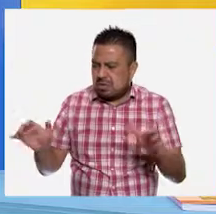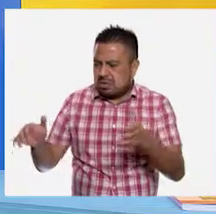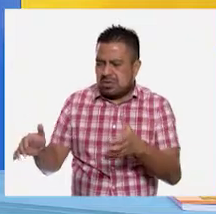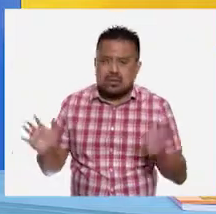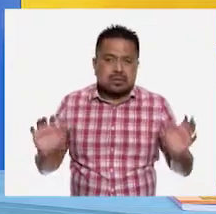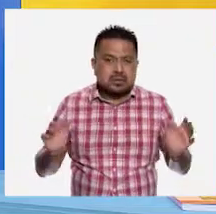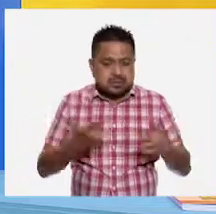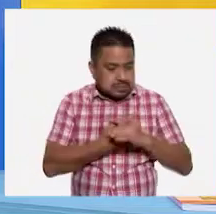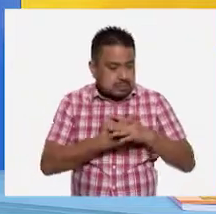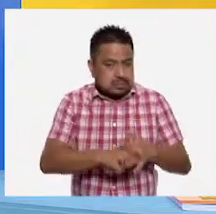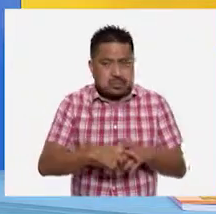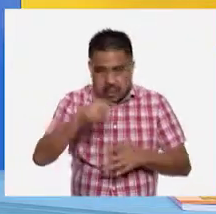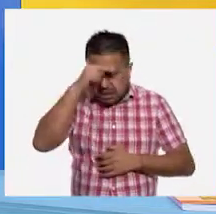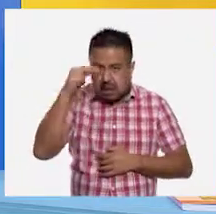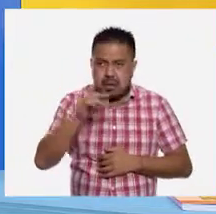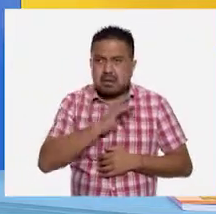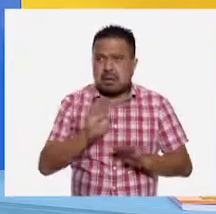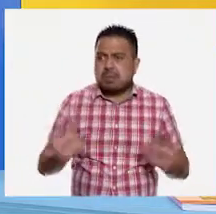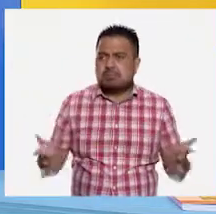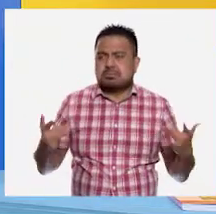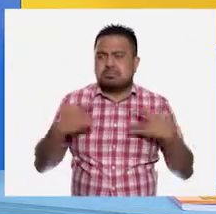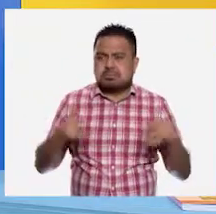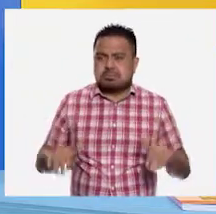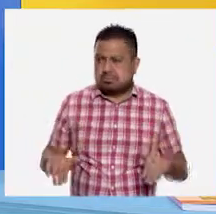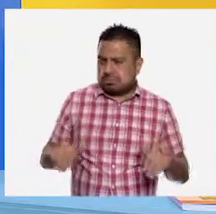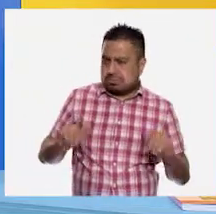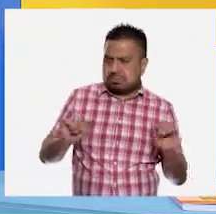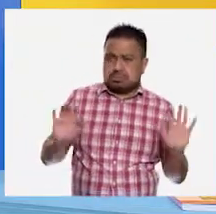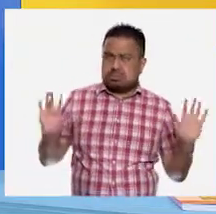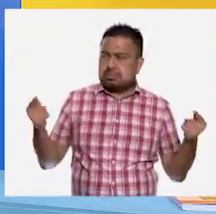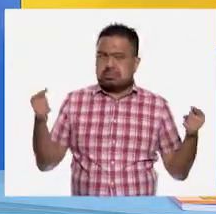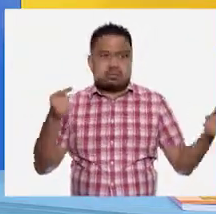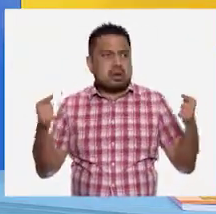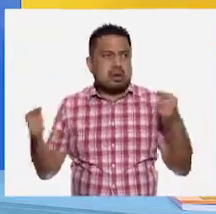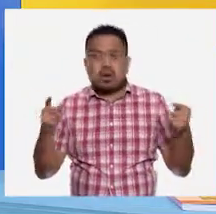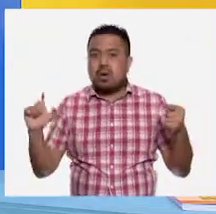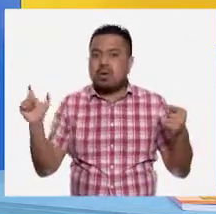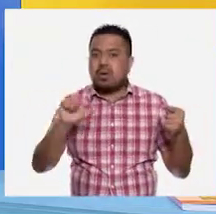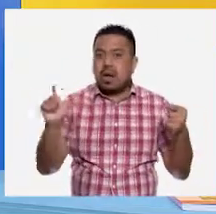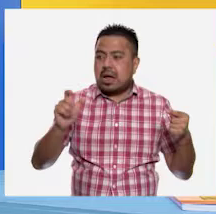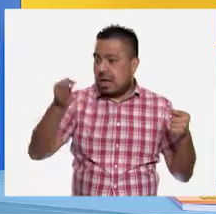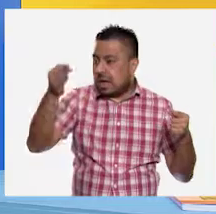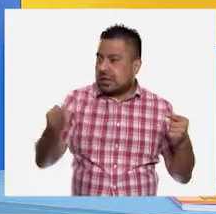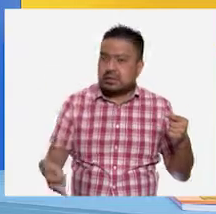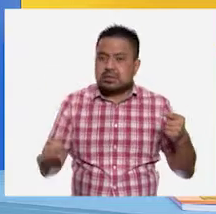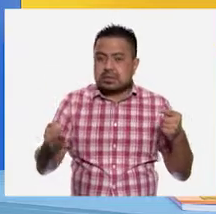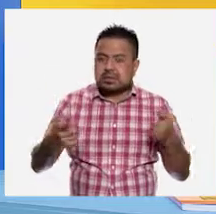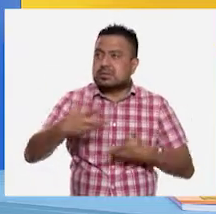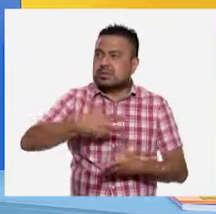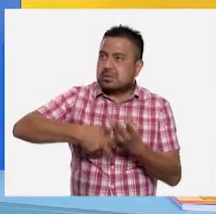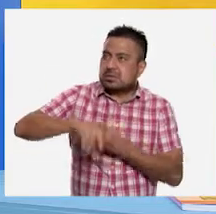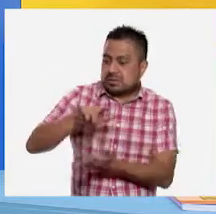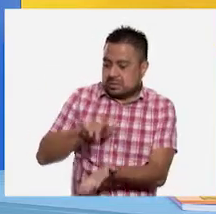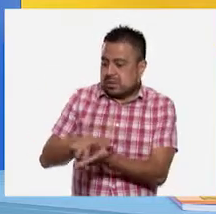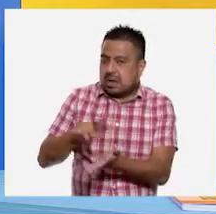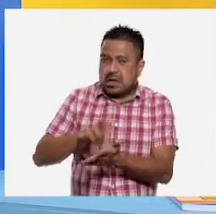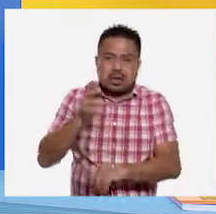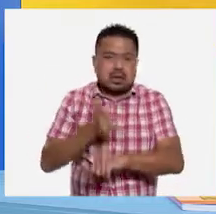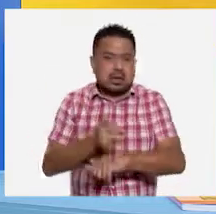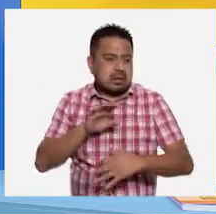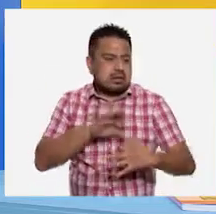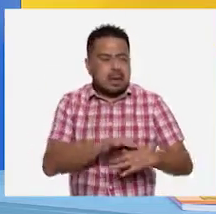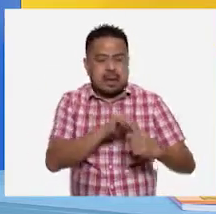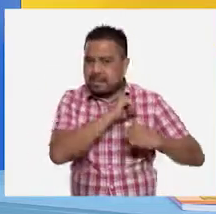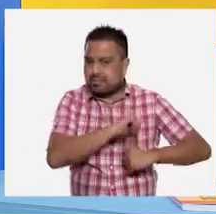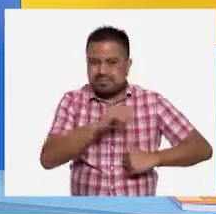principio, México pudo mantenerse al margen del conflicto, pero en el momento en el que aceptó la inversión extranjera de Estados Unidos como su aliado